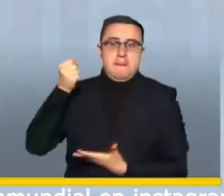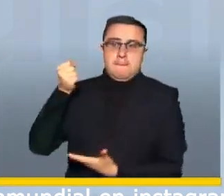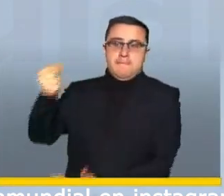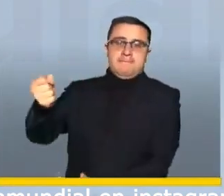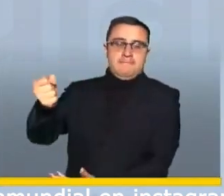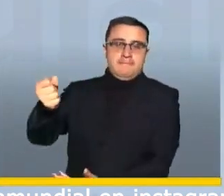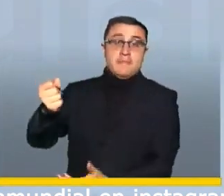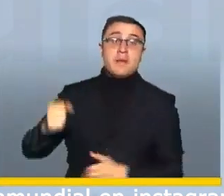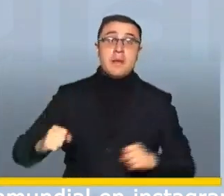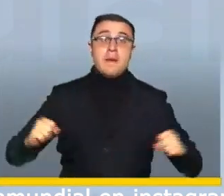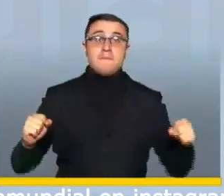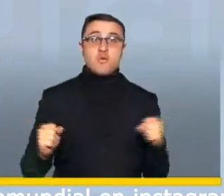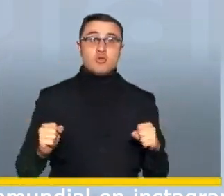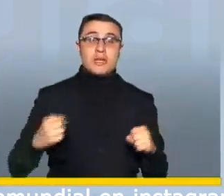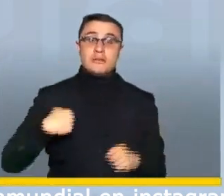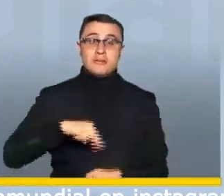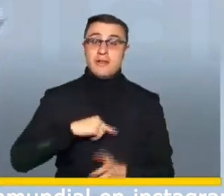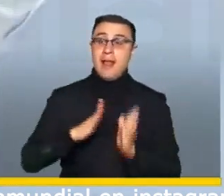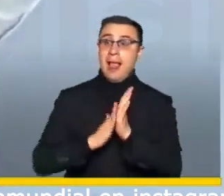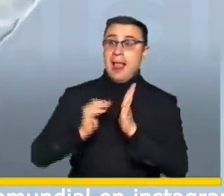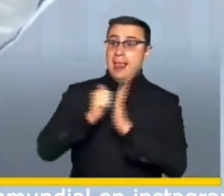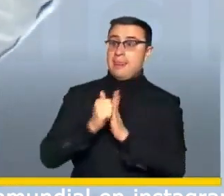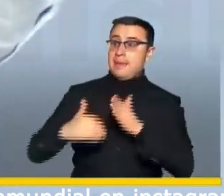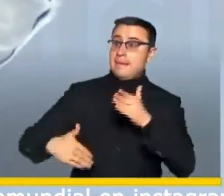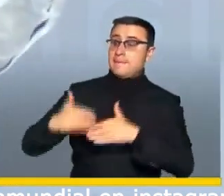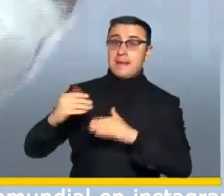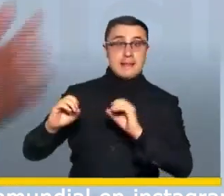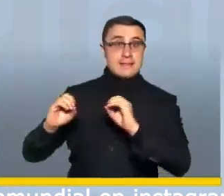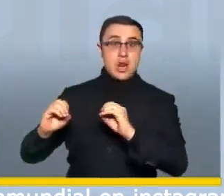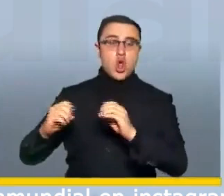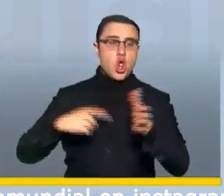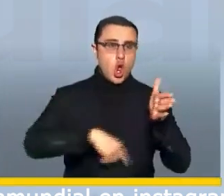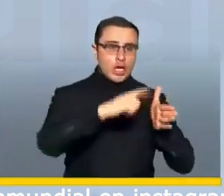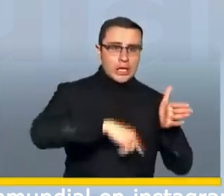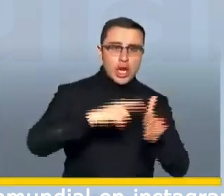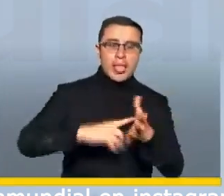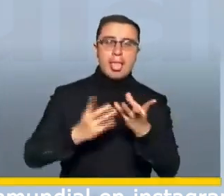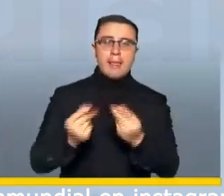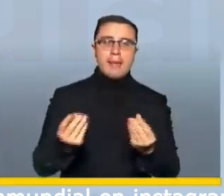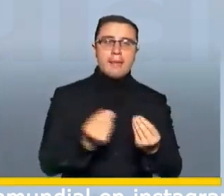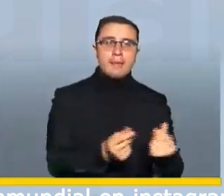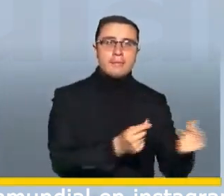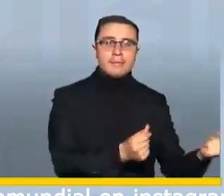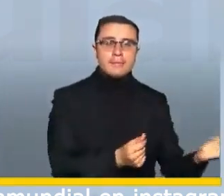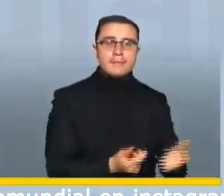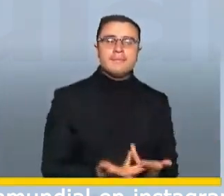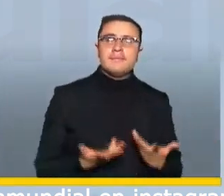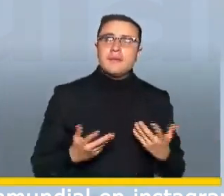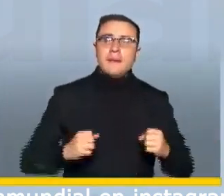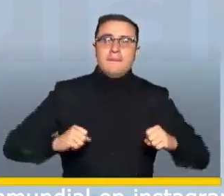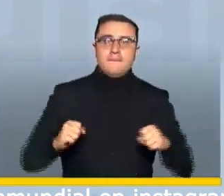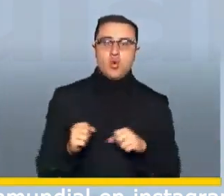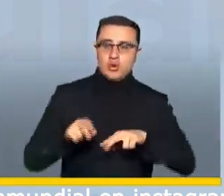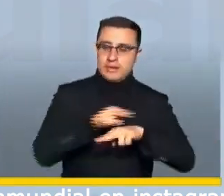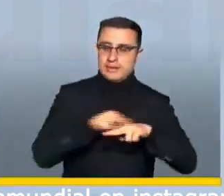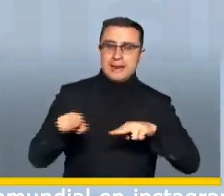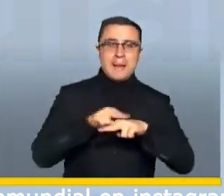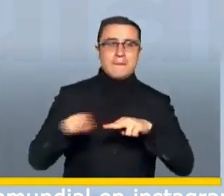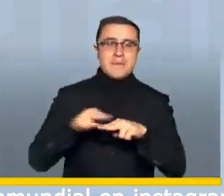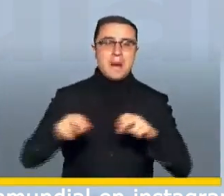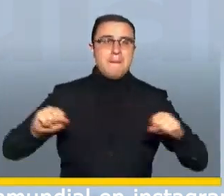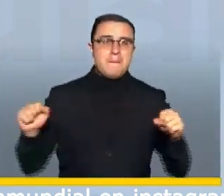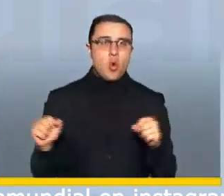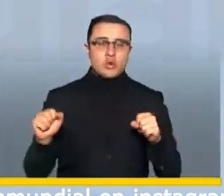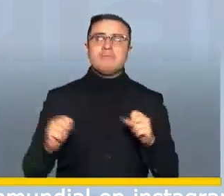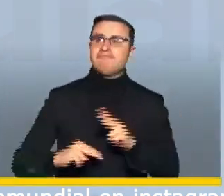En Bogotá, cuando no llegamos al acta de inicio, nos acabaron todos los contratos, que eran los tranvías en Bogotá, modo férreo en